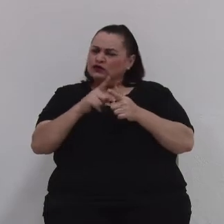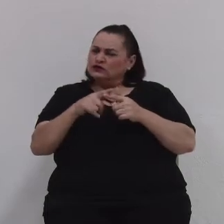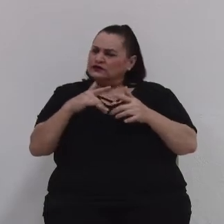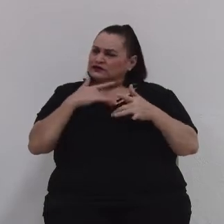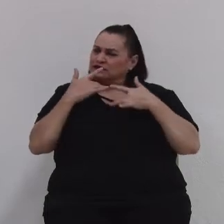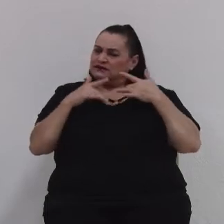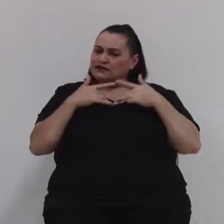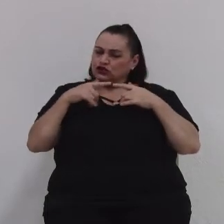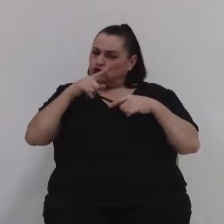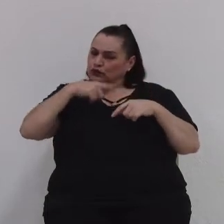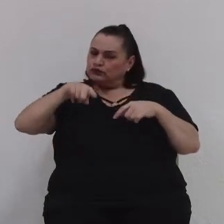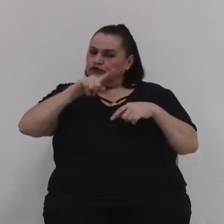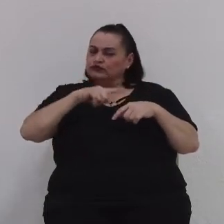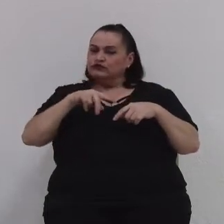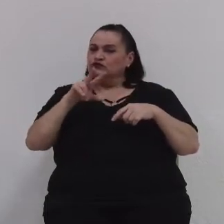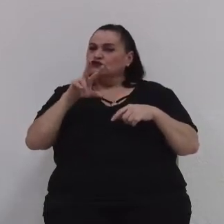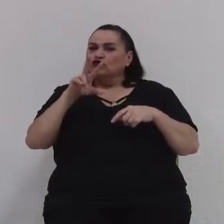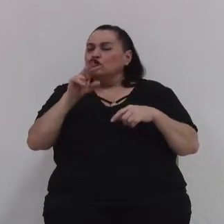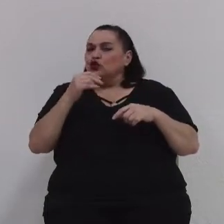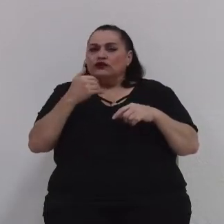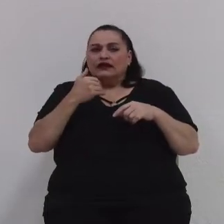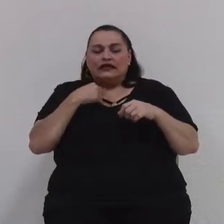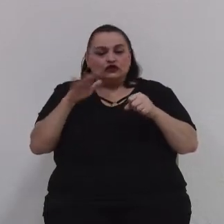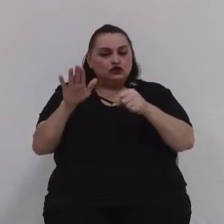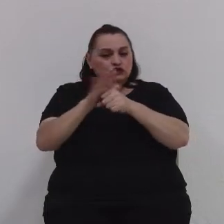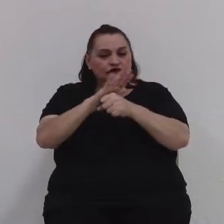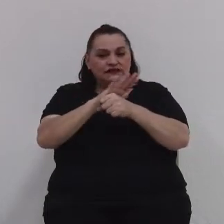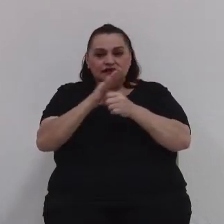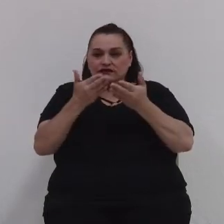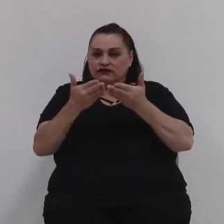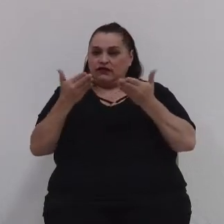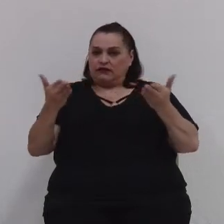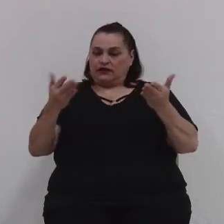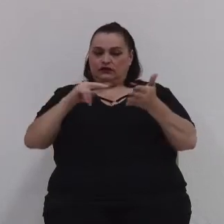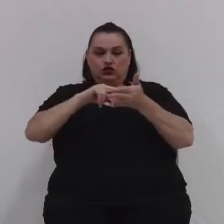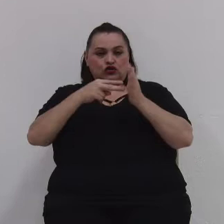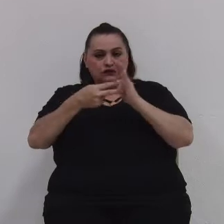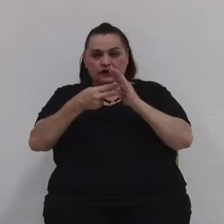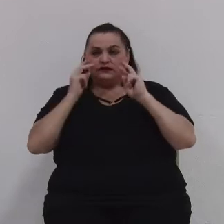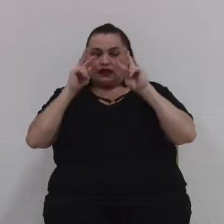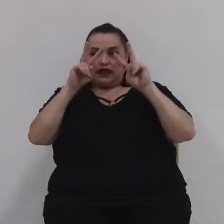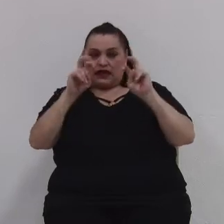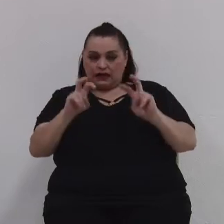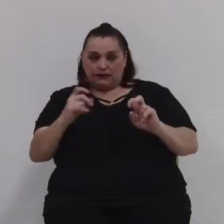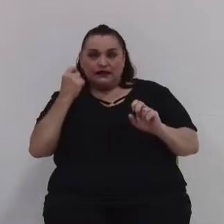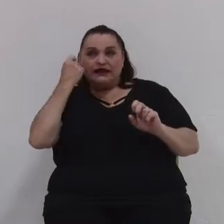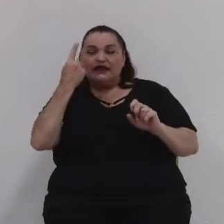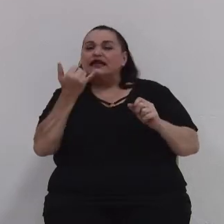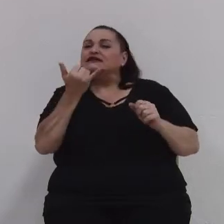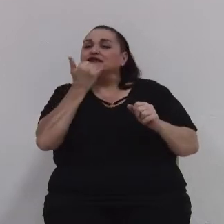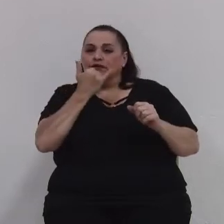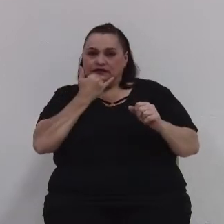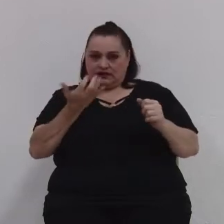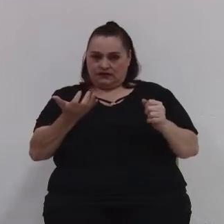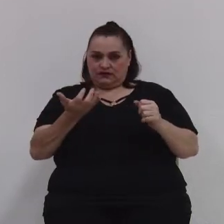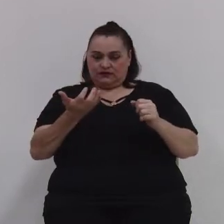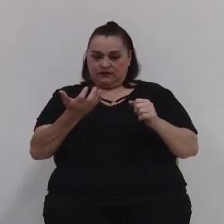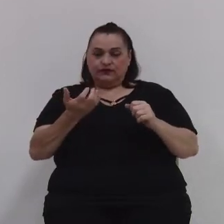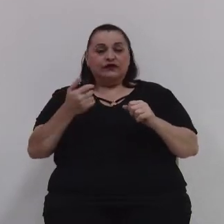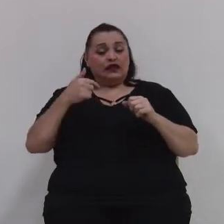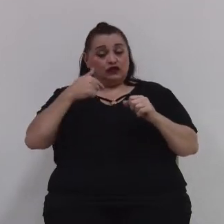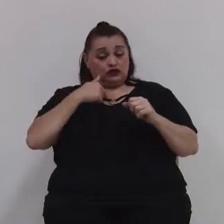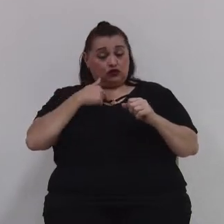de no tener suficientes herramientas conceptuales y analíticas para entender lo que está sucediendo. Y